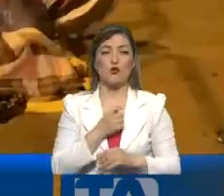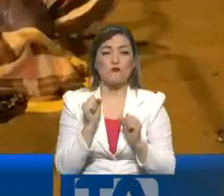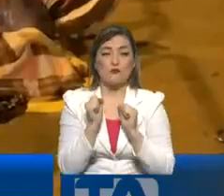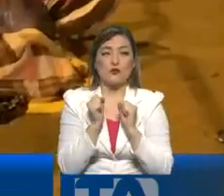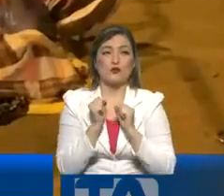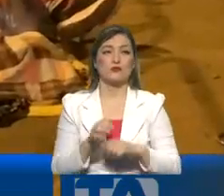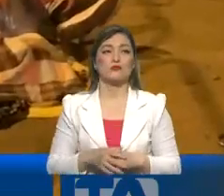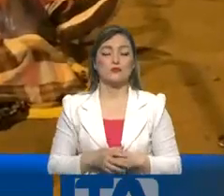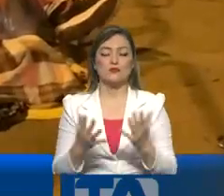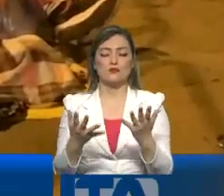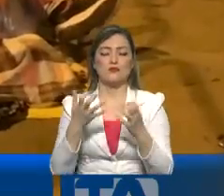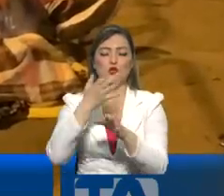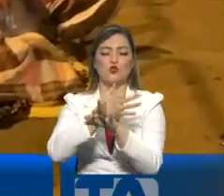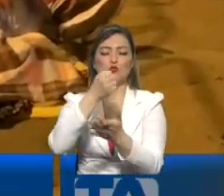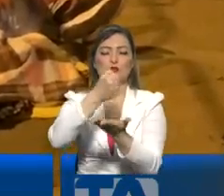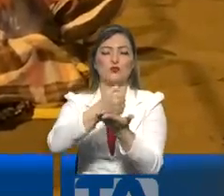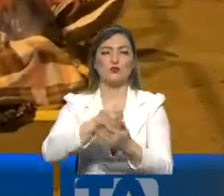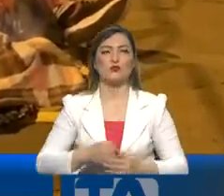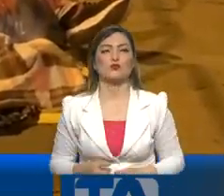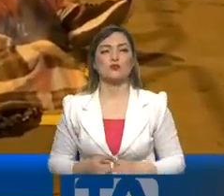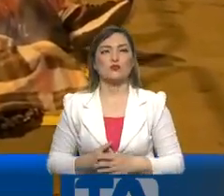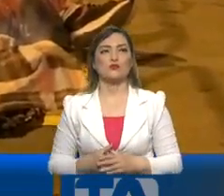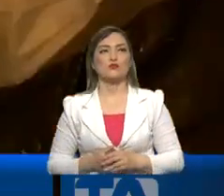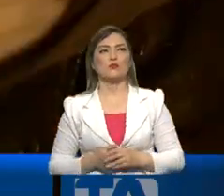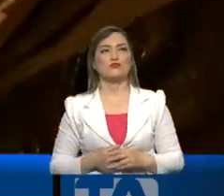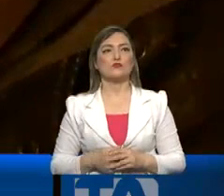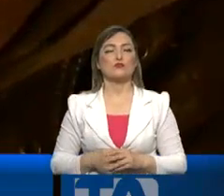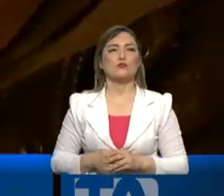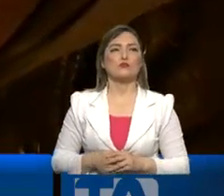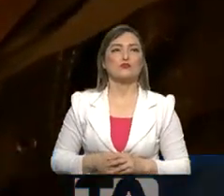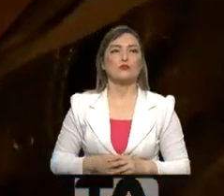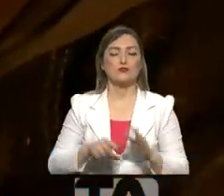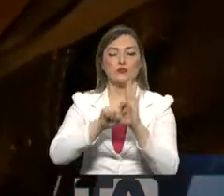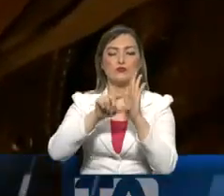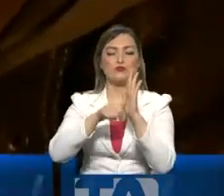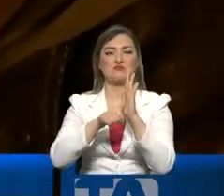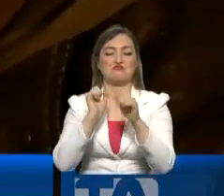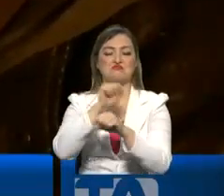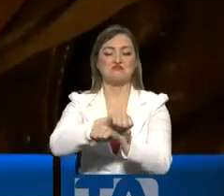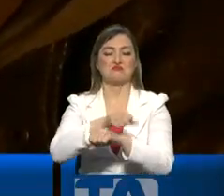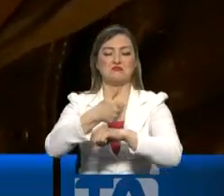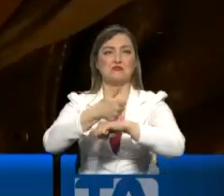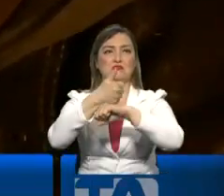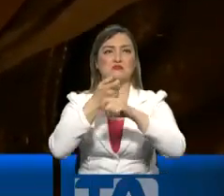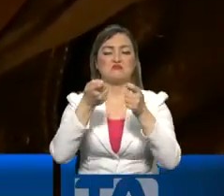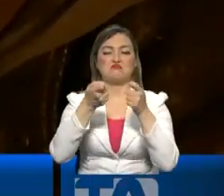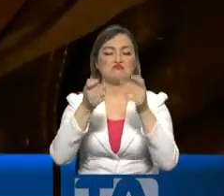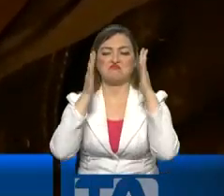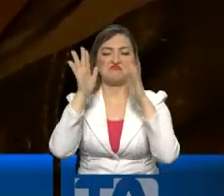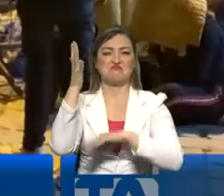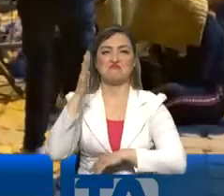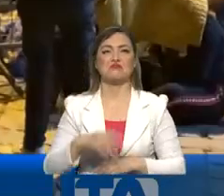frío para lograr un turno en busca del pasaporte. Creo que aquí en el registro civil estamos olvidados, no hay una autoridad que nos tome en cuenta,